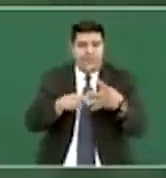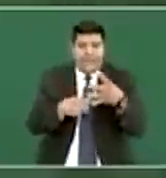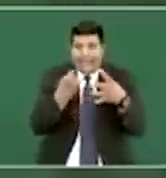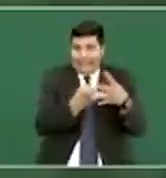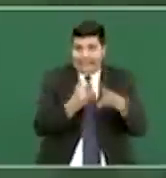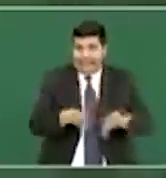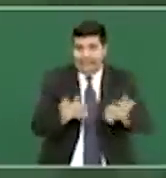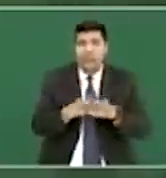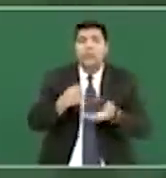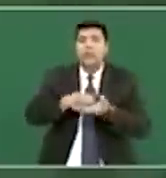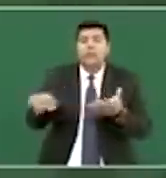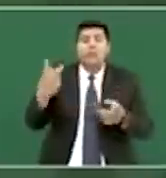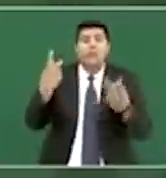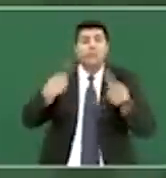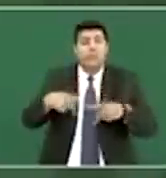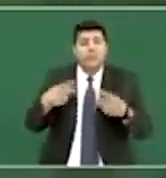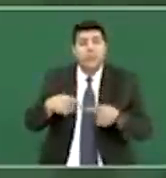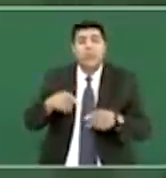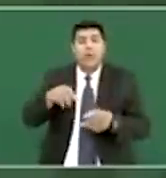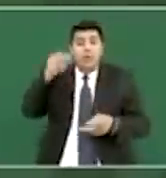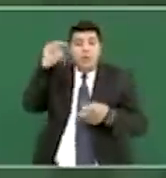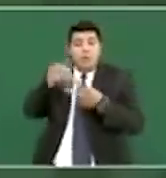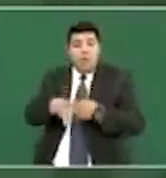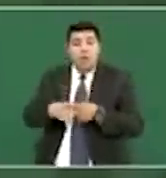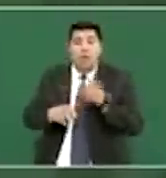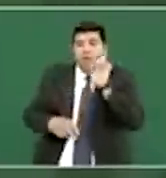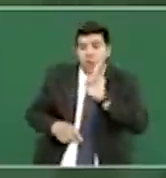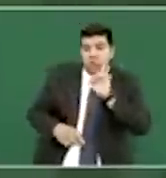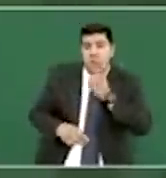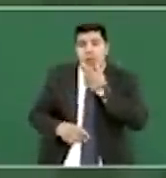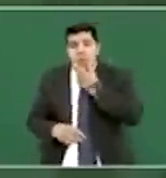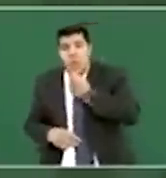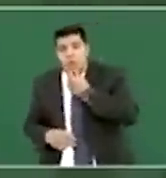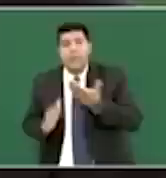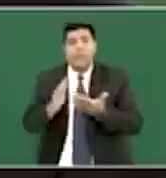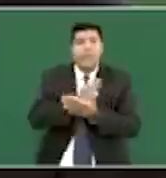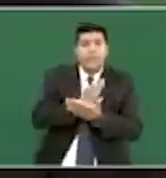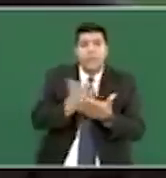De los que pierden la vida, ¿cuántos hombres, cuántas mujeres? Que